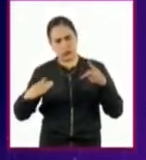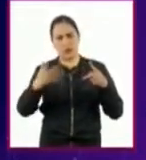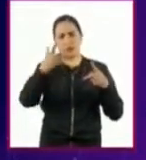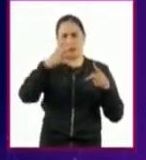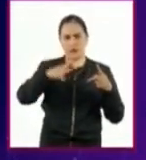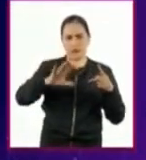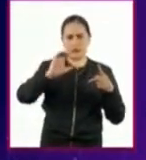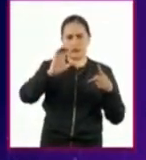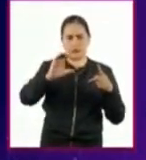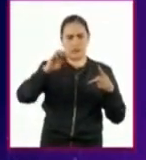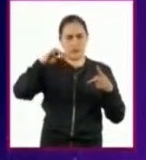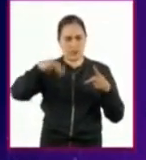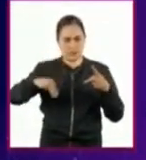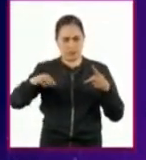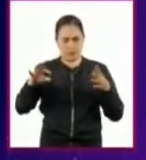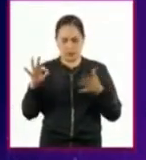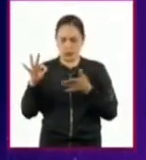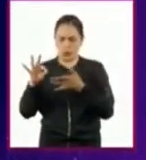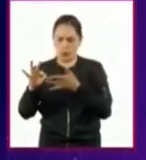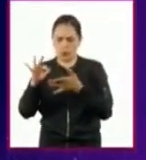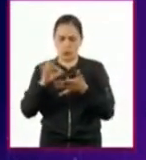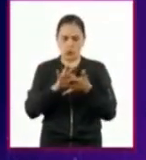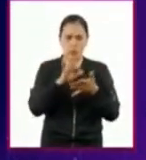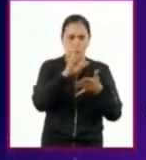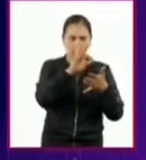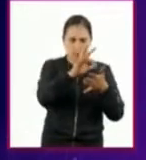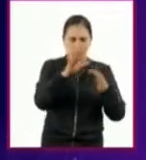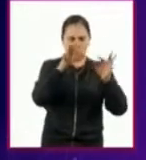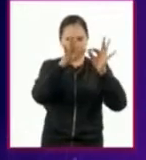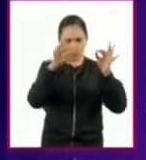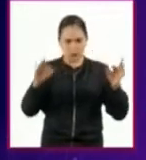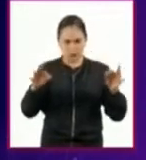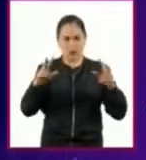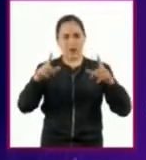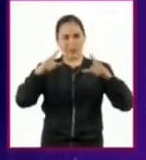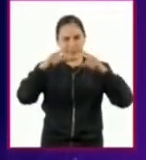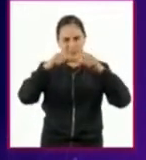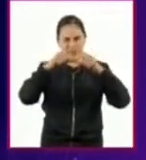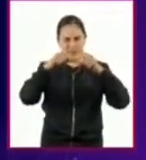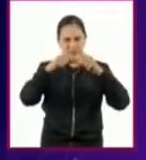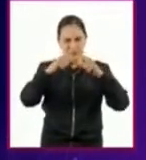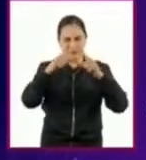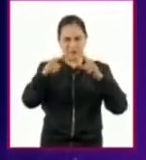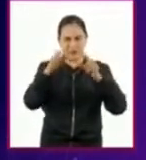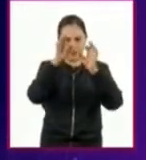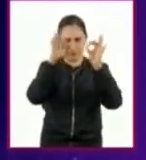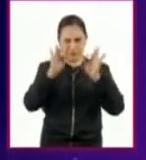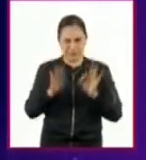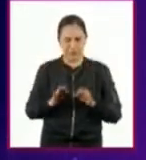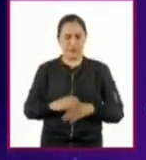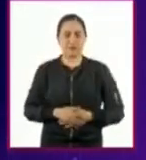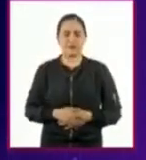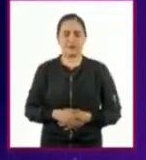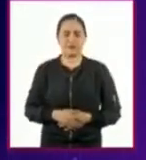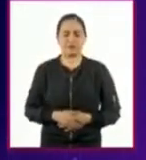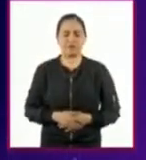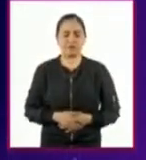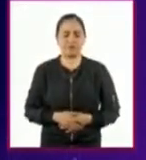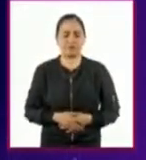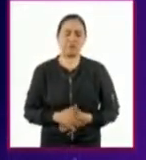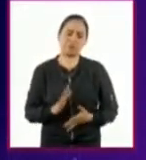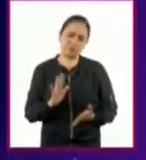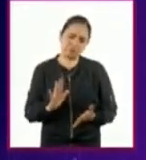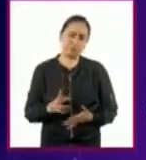centímetros para terminar uniendo los extremos de los segmentos para completar el triángulo. Si todos cumplieron con las